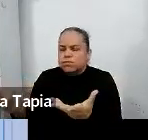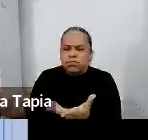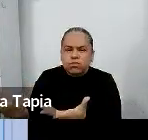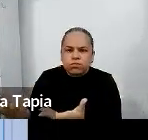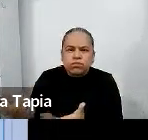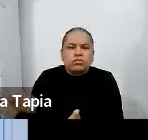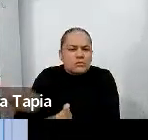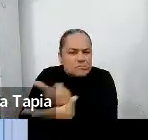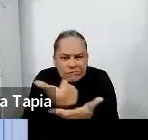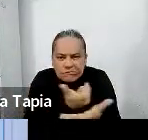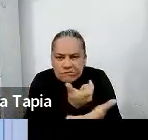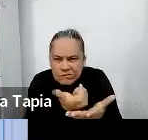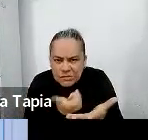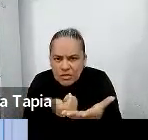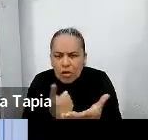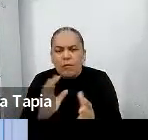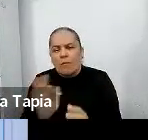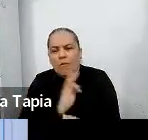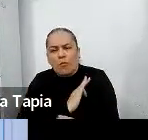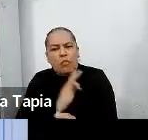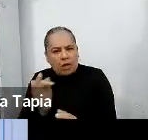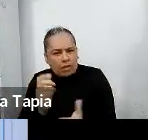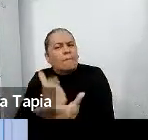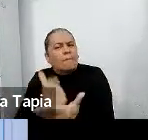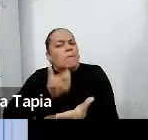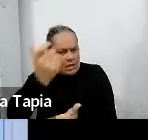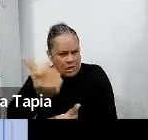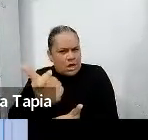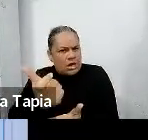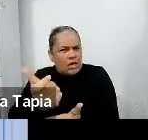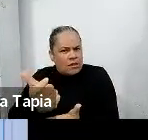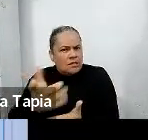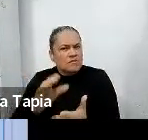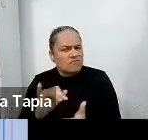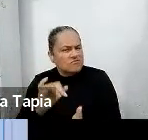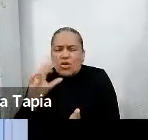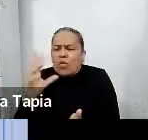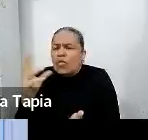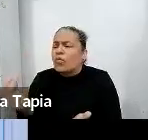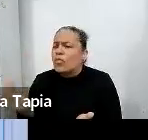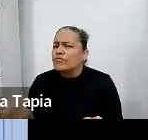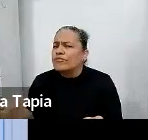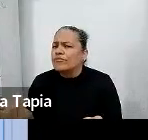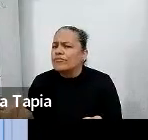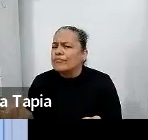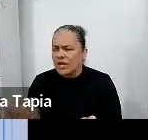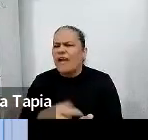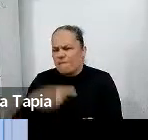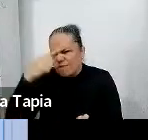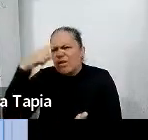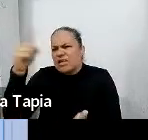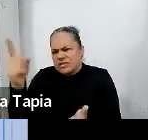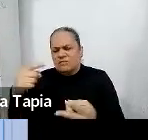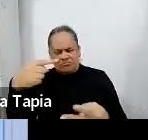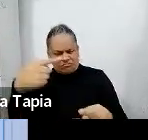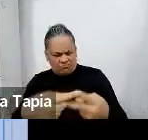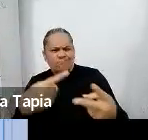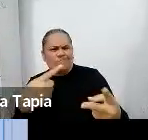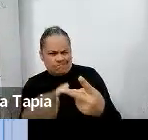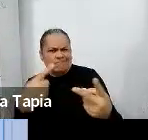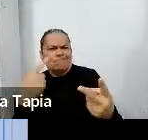ser autosuficiente en su consumo, pues ello le va a facilitar, ¿sí?